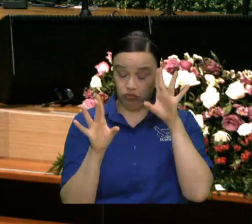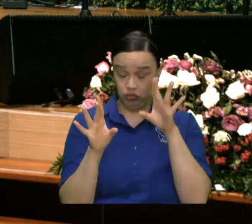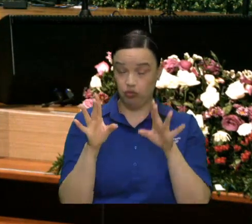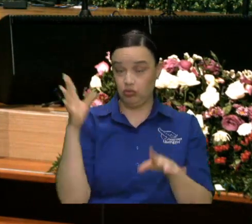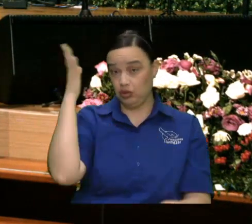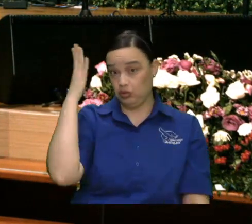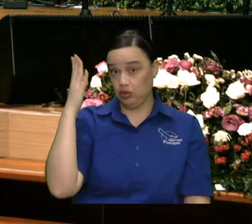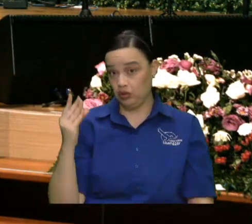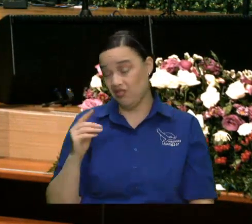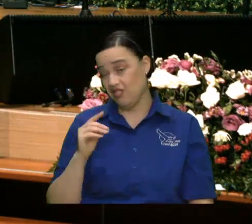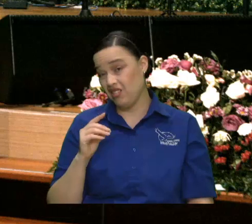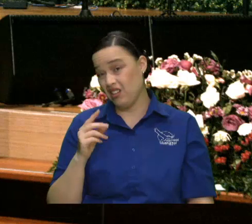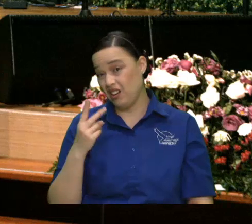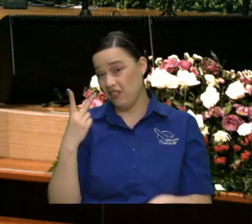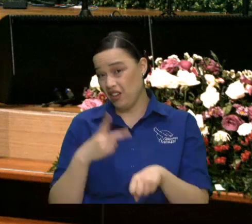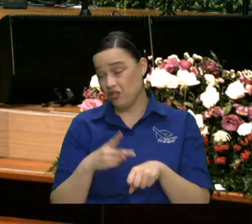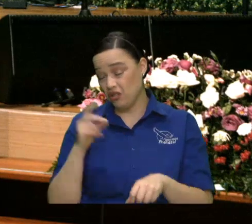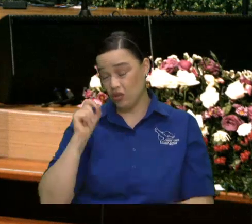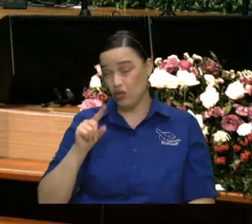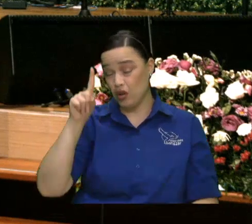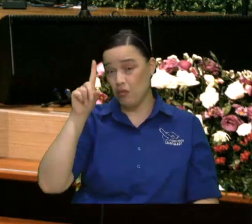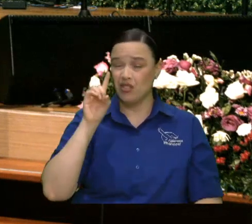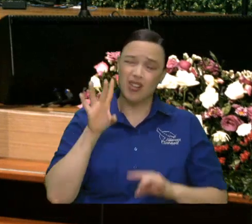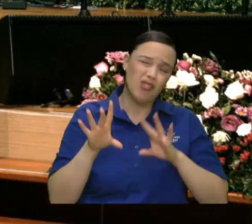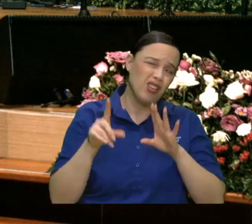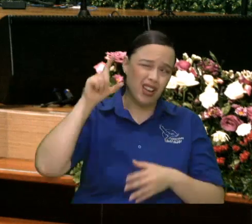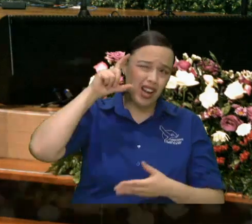algo y creemos que no es tan malo